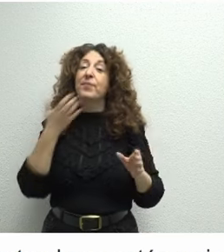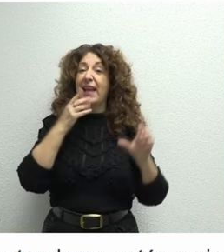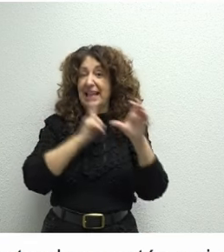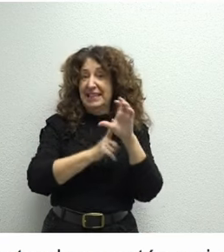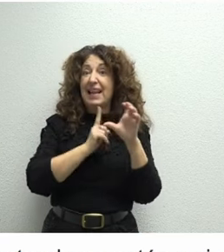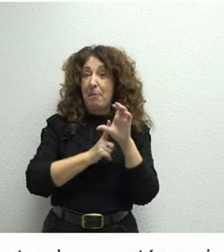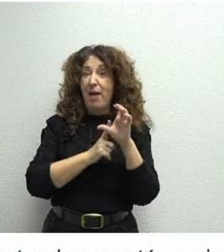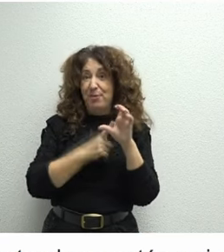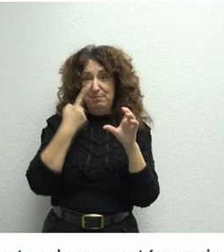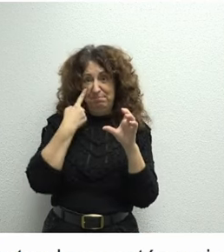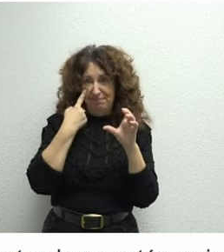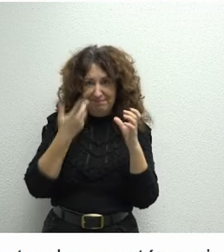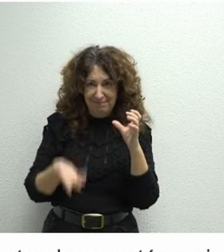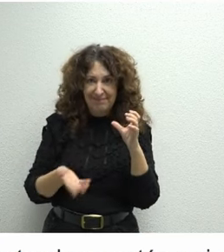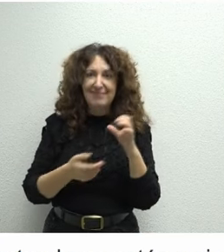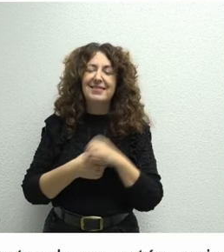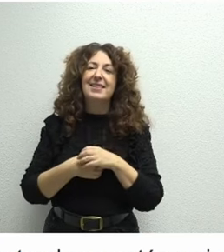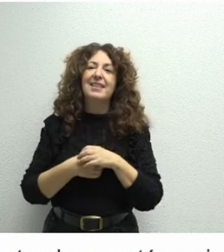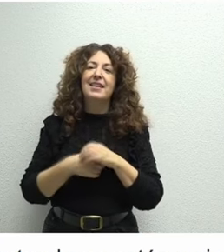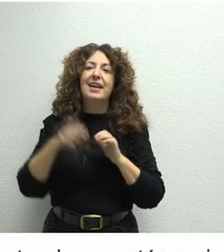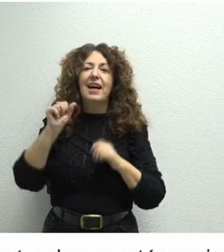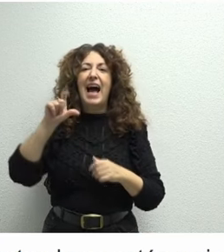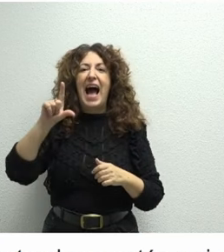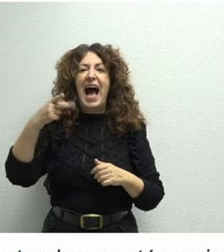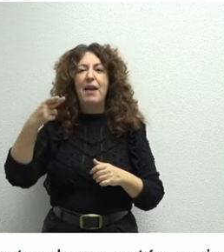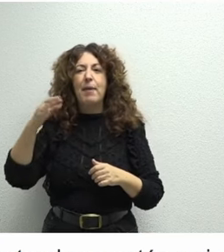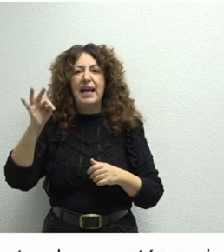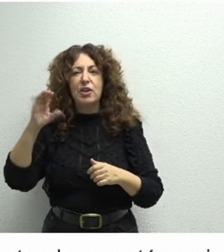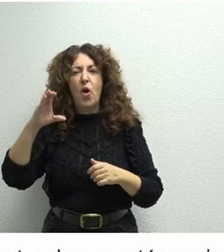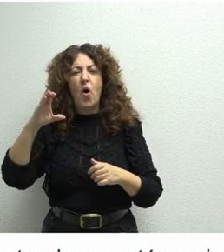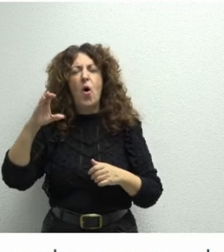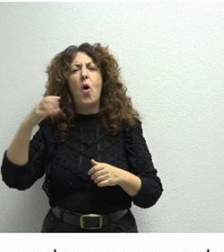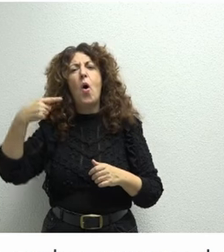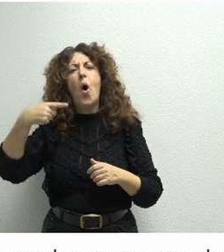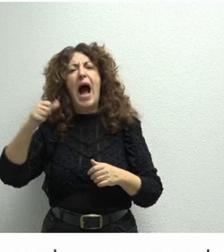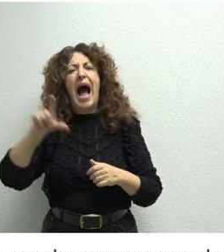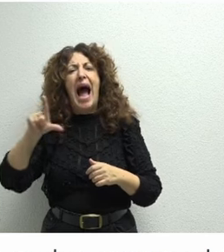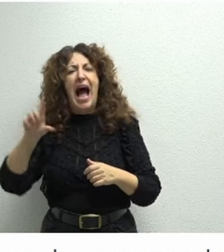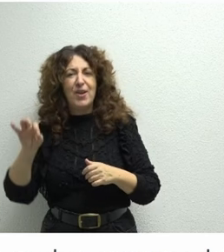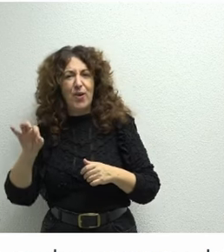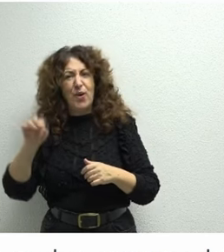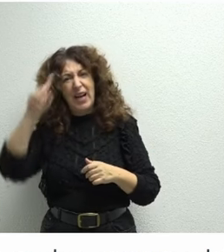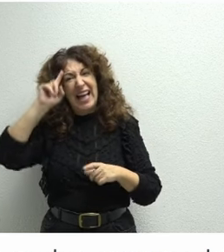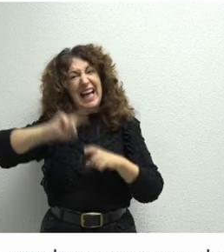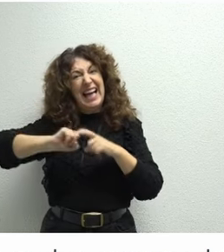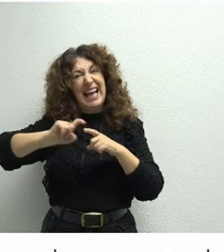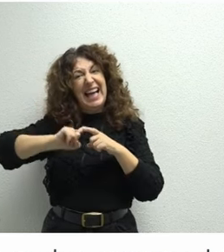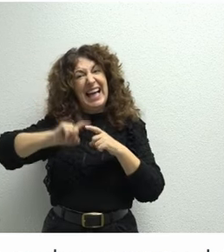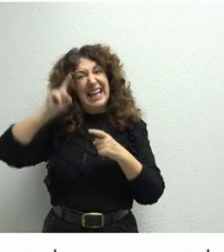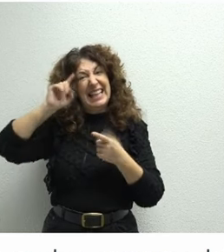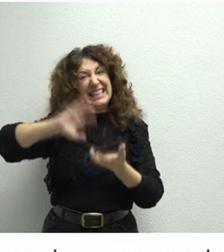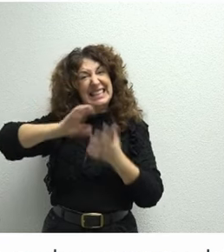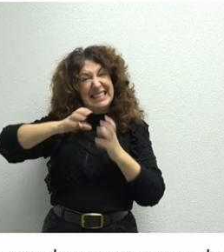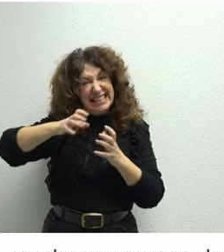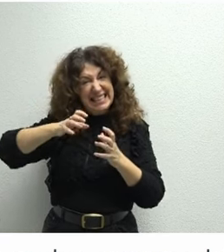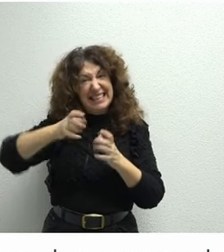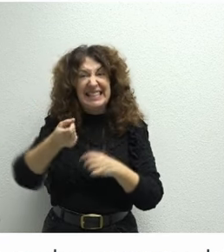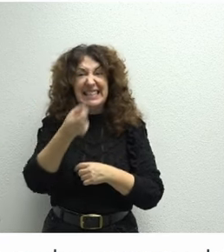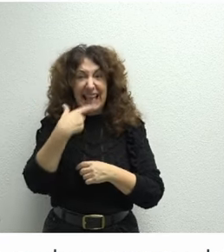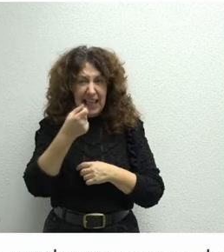por ejemplo no e Alberto Gallego un psiquiatra un gran amigo no que es una gran persona y que lleva años y